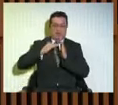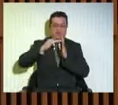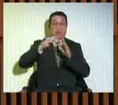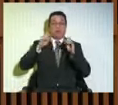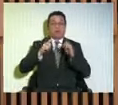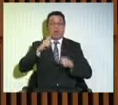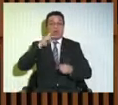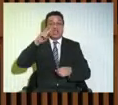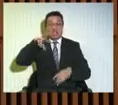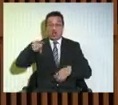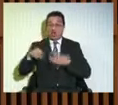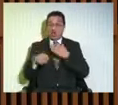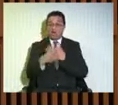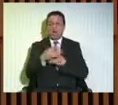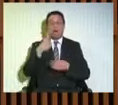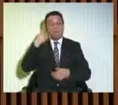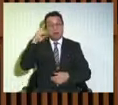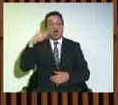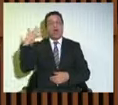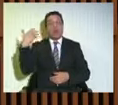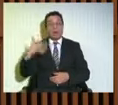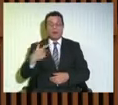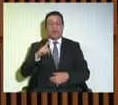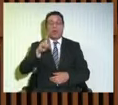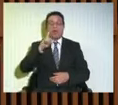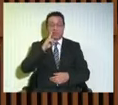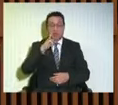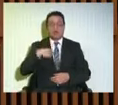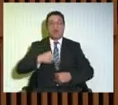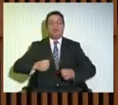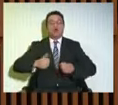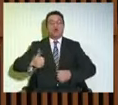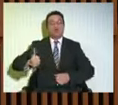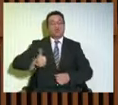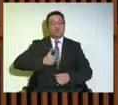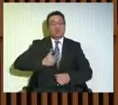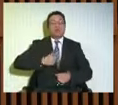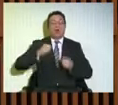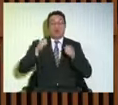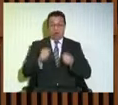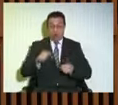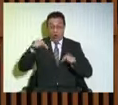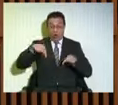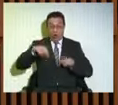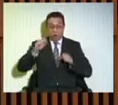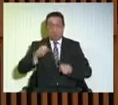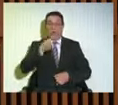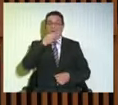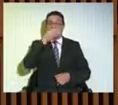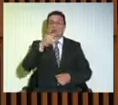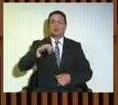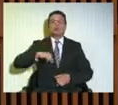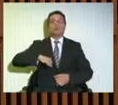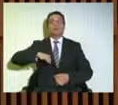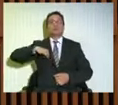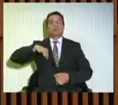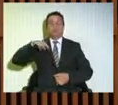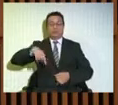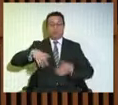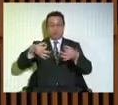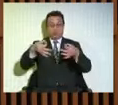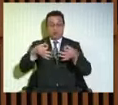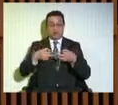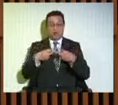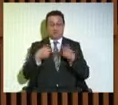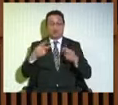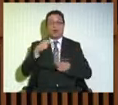de innovar, pero lo importante es que tenemos la capacidad de cumplir. Y hoy día podemos decir con orgullo en esta cuenta pública